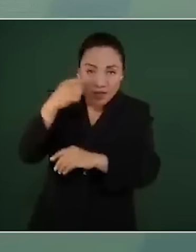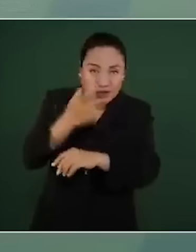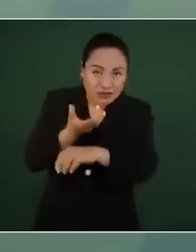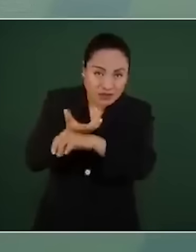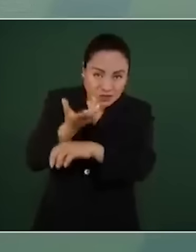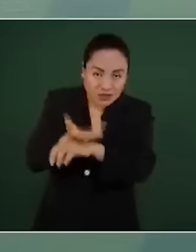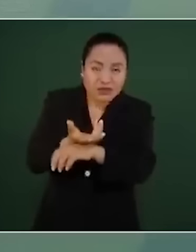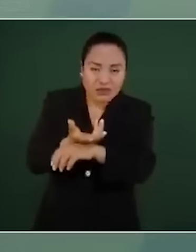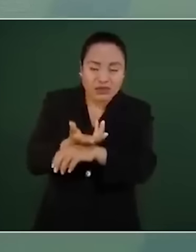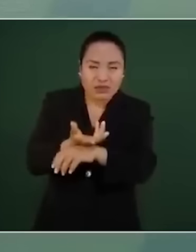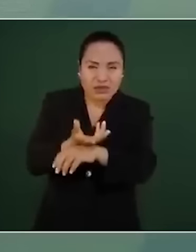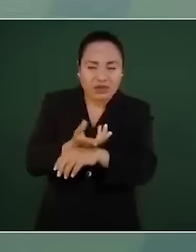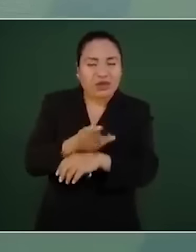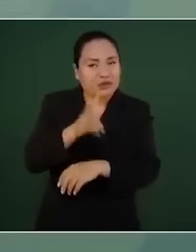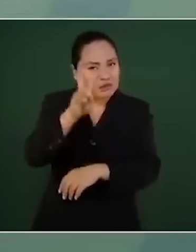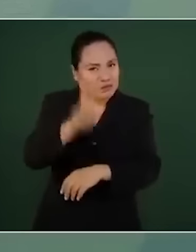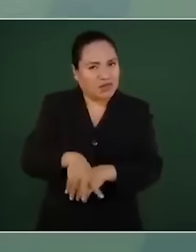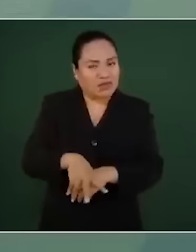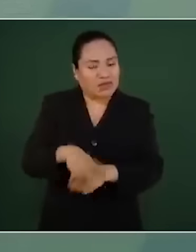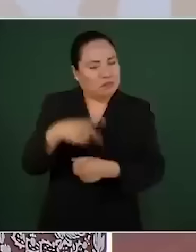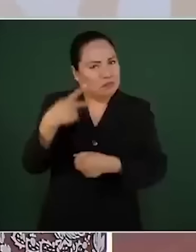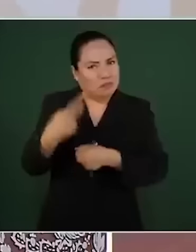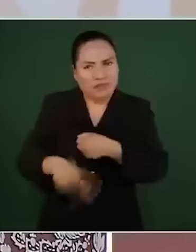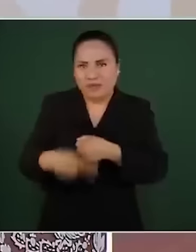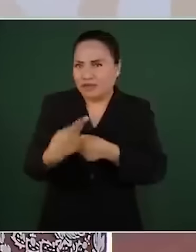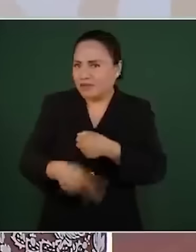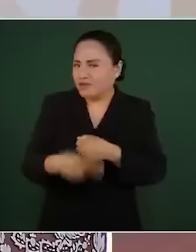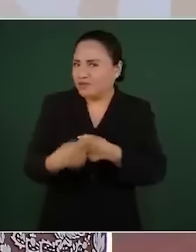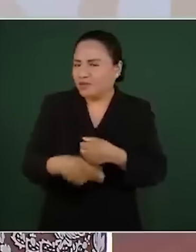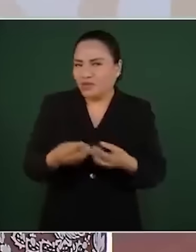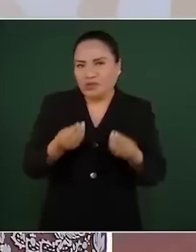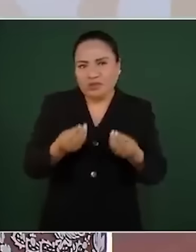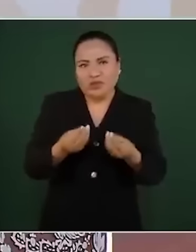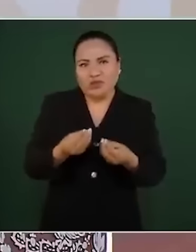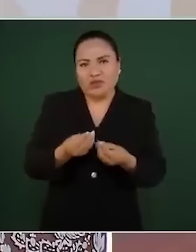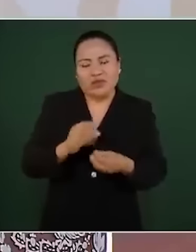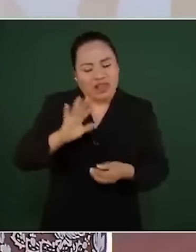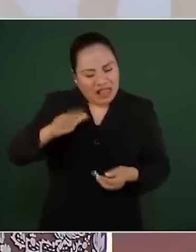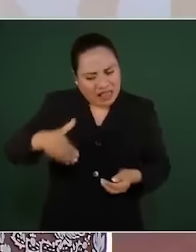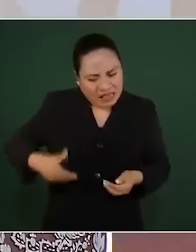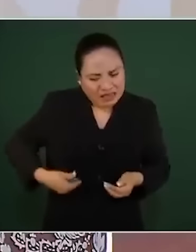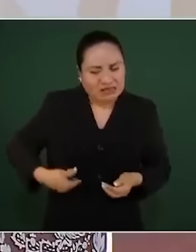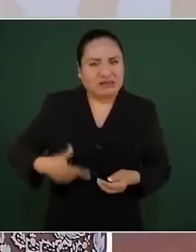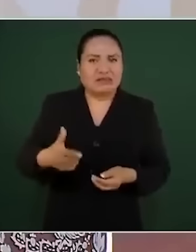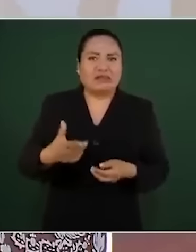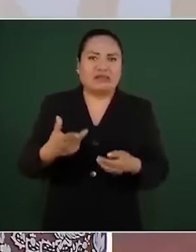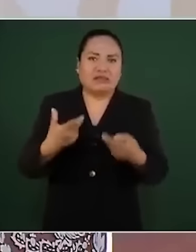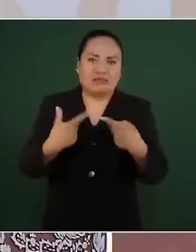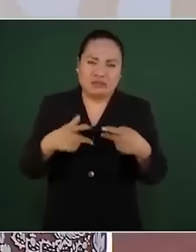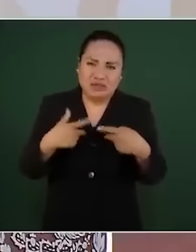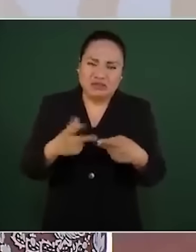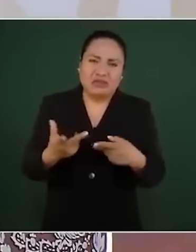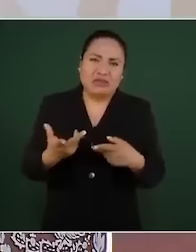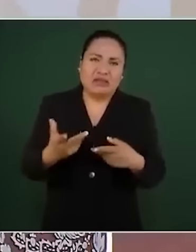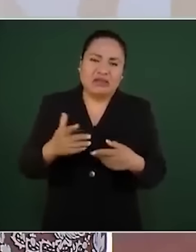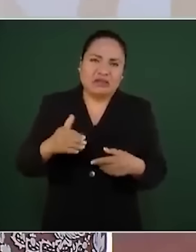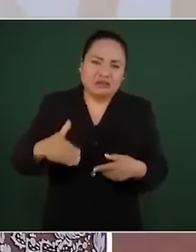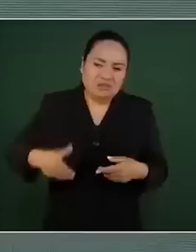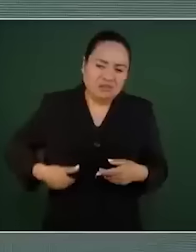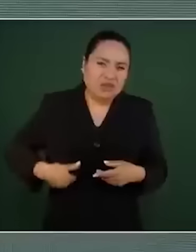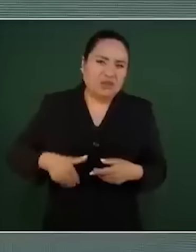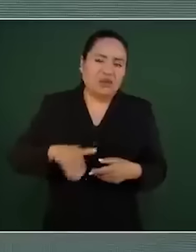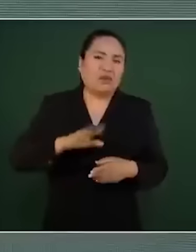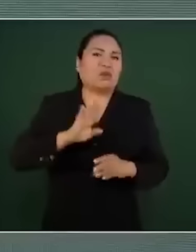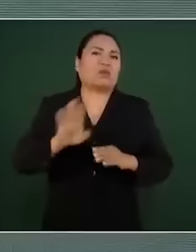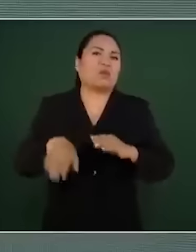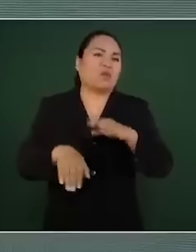Federal afirmó que lo que se tiene que hacer con los delincuentes es aplicar la ley y rechazó que él hable con líderes criminales para exigirles